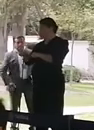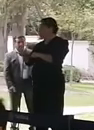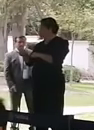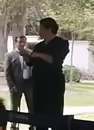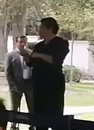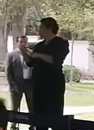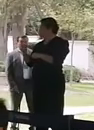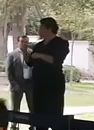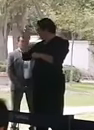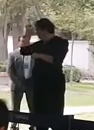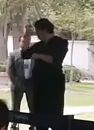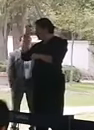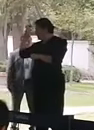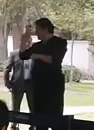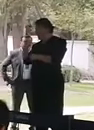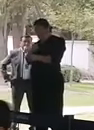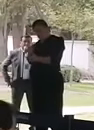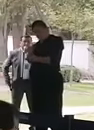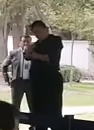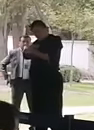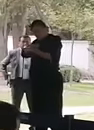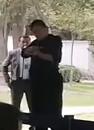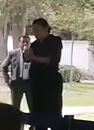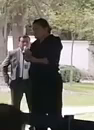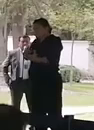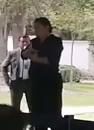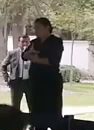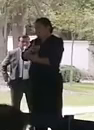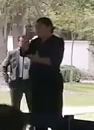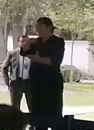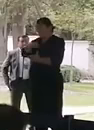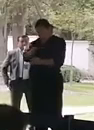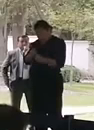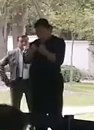esos cambios. En lo de la deportación,